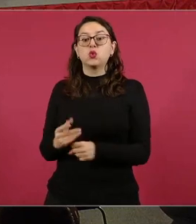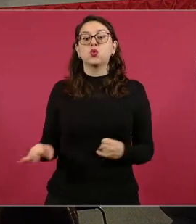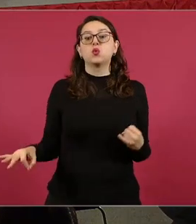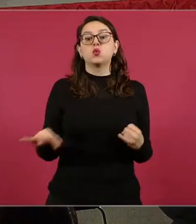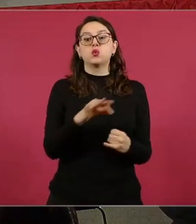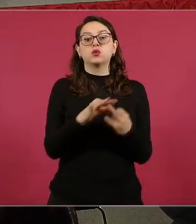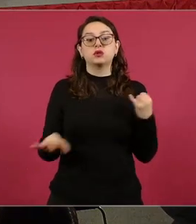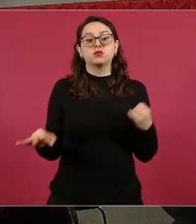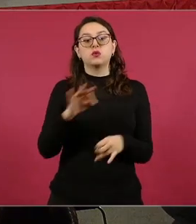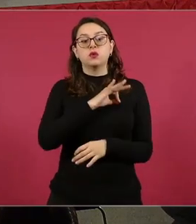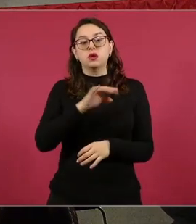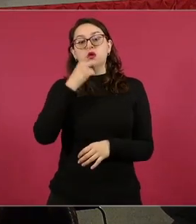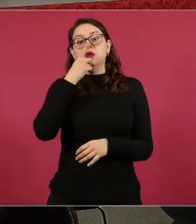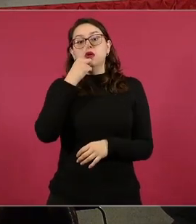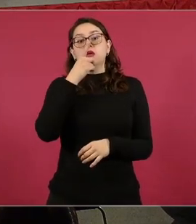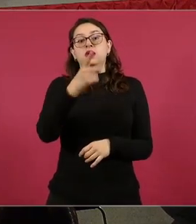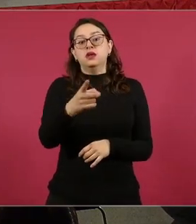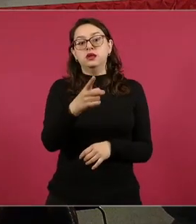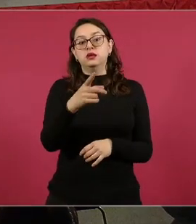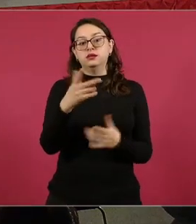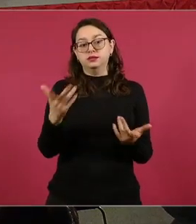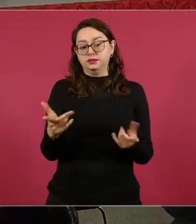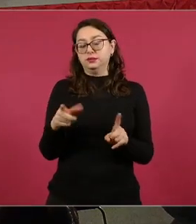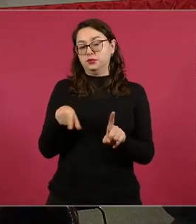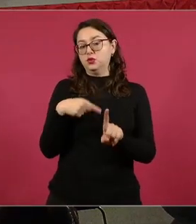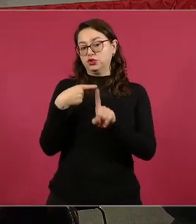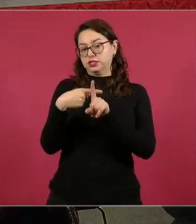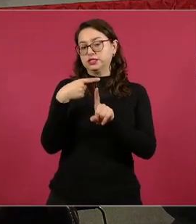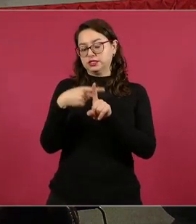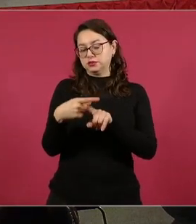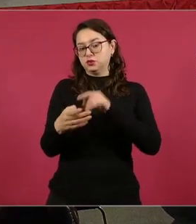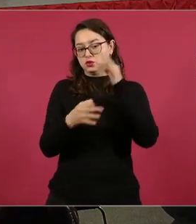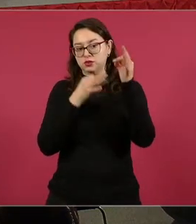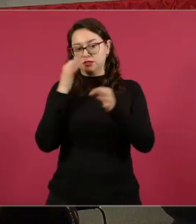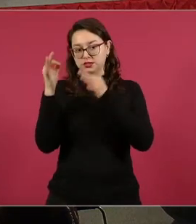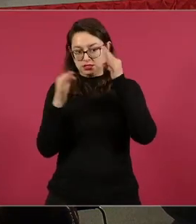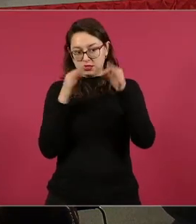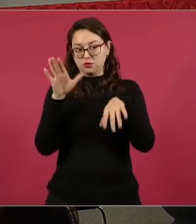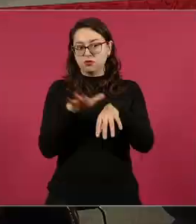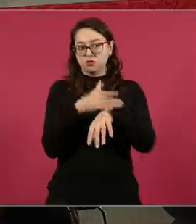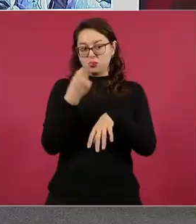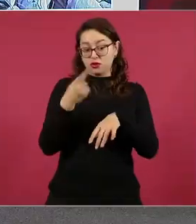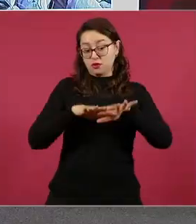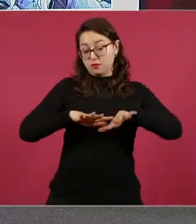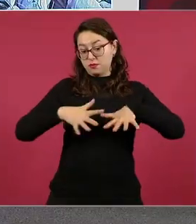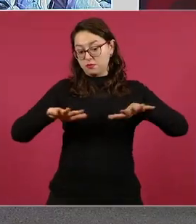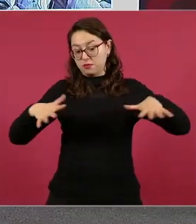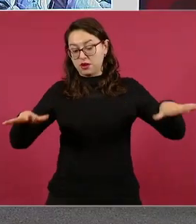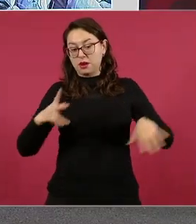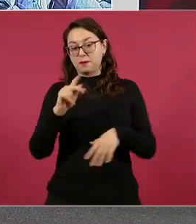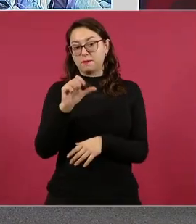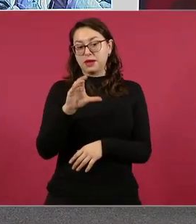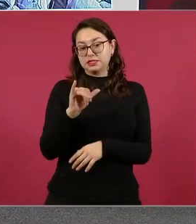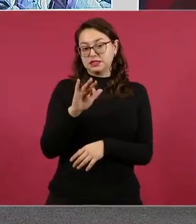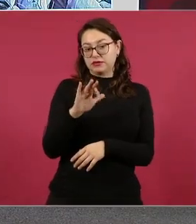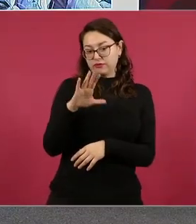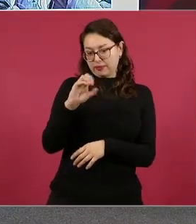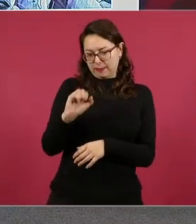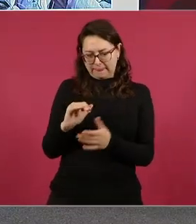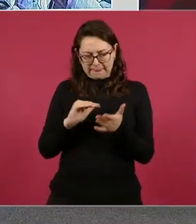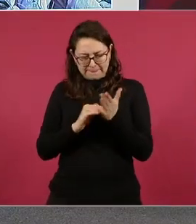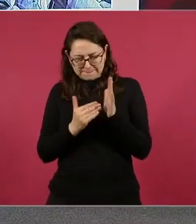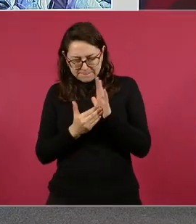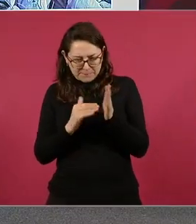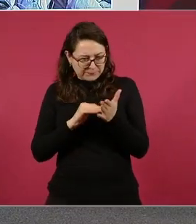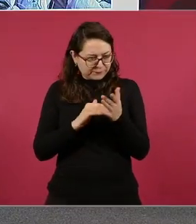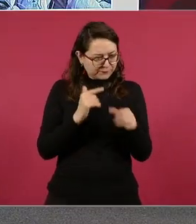resultados positivos con motivo de alertamientos marítimos de trabajo de inteligencia en el Océano Pacífico. Esto